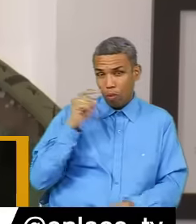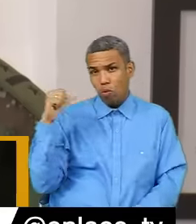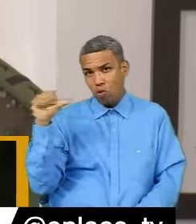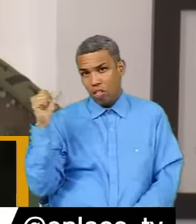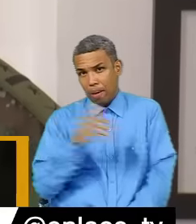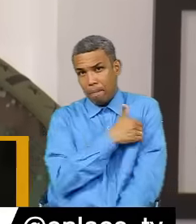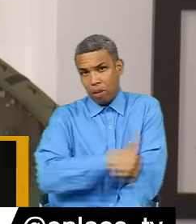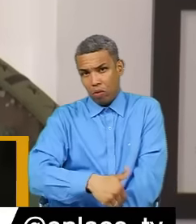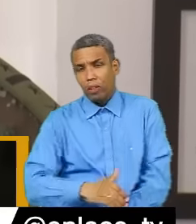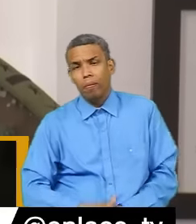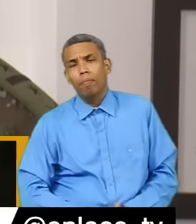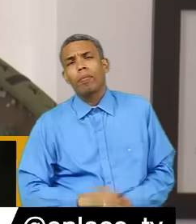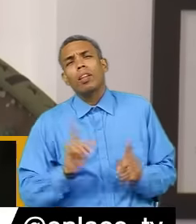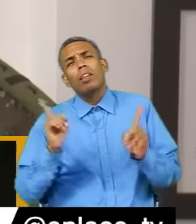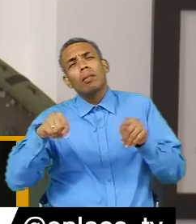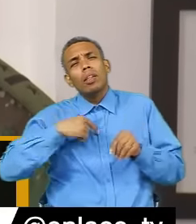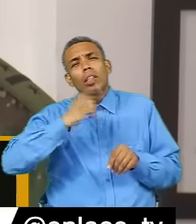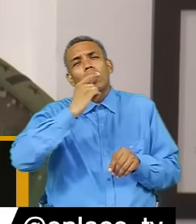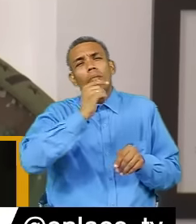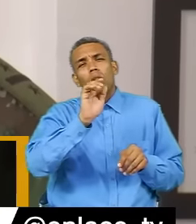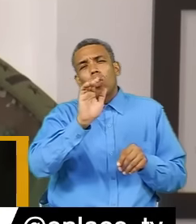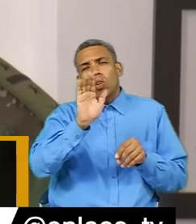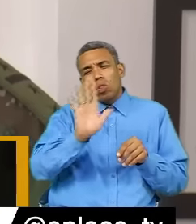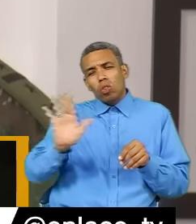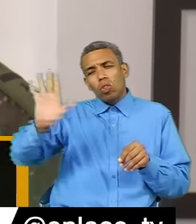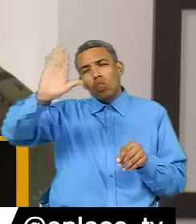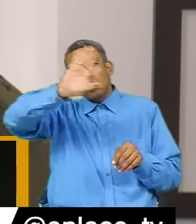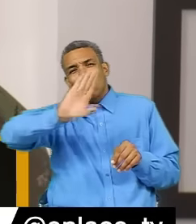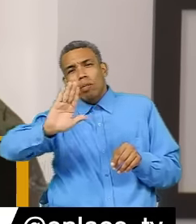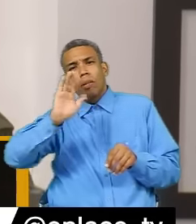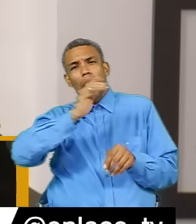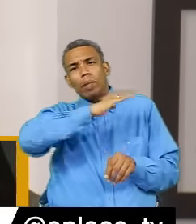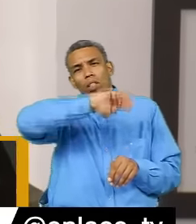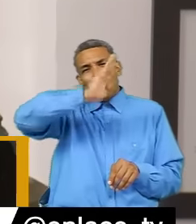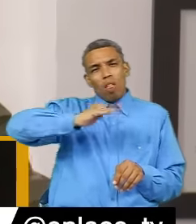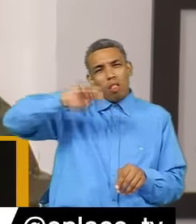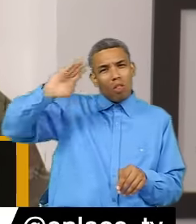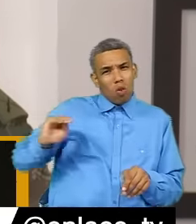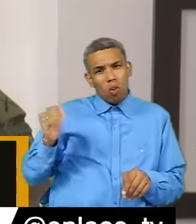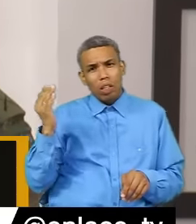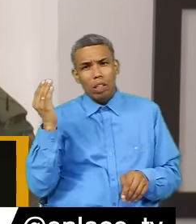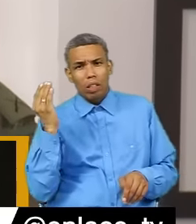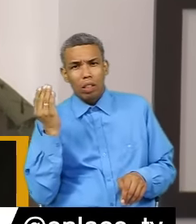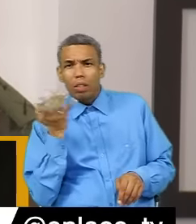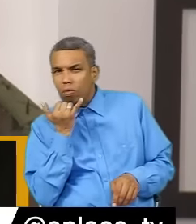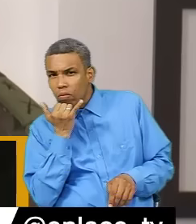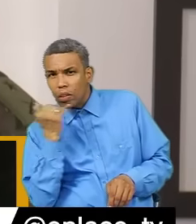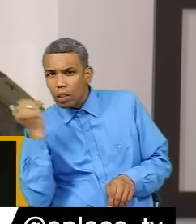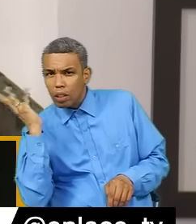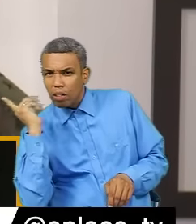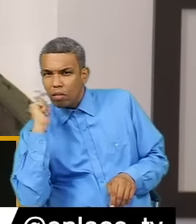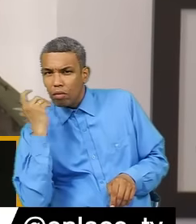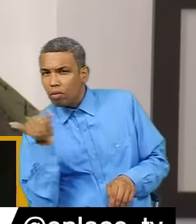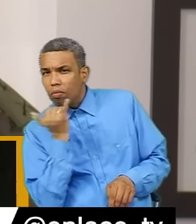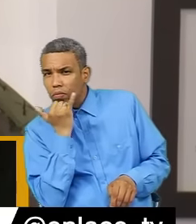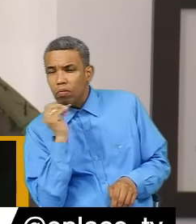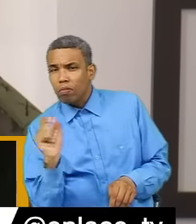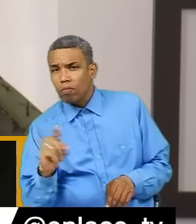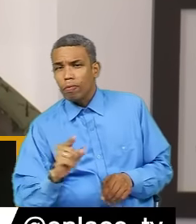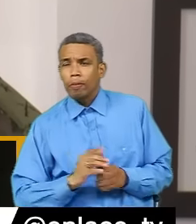del departamento de Antioquia. ¿Qué se debe? ¿Qué han tratado de establecer ustedes? Sí, el delito es bastante frecuente, pero el